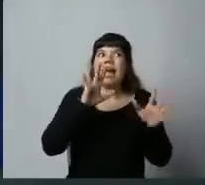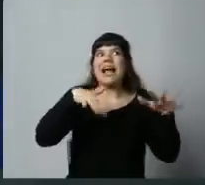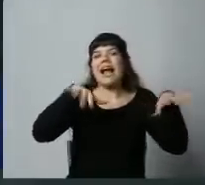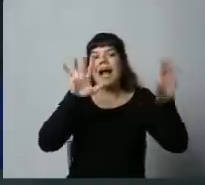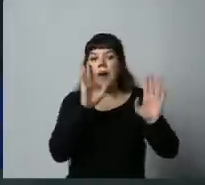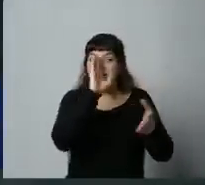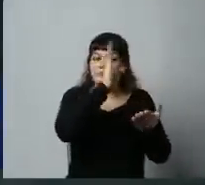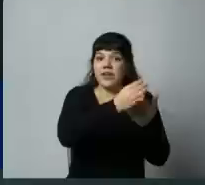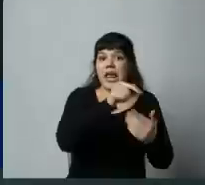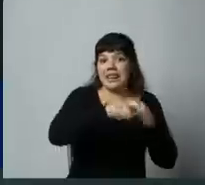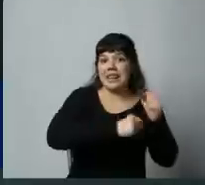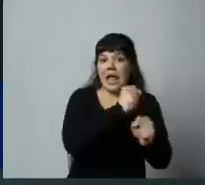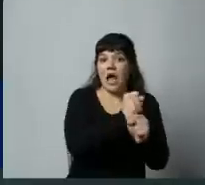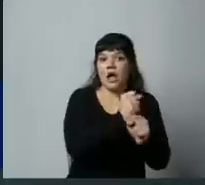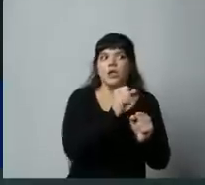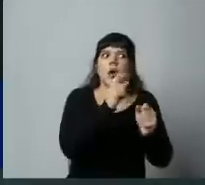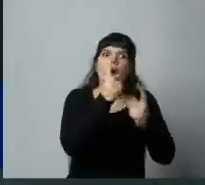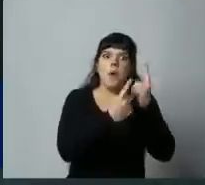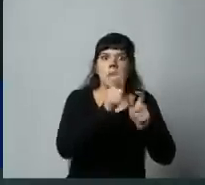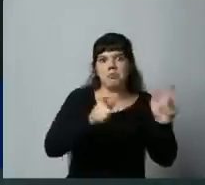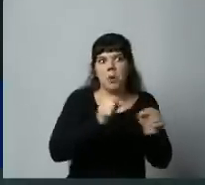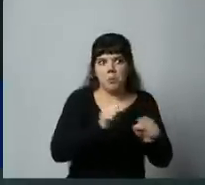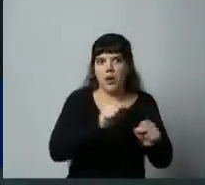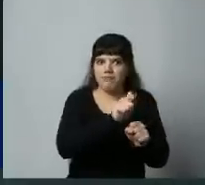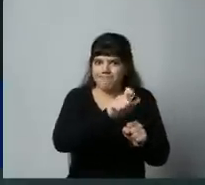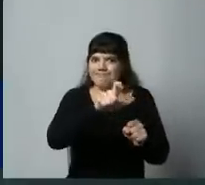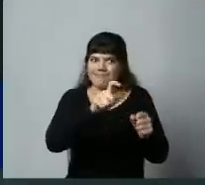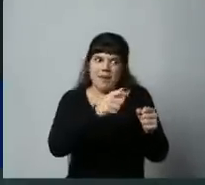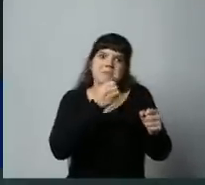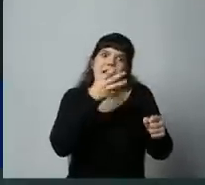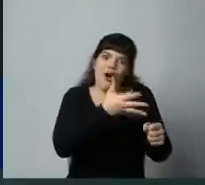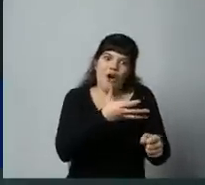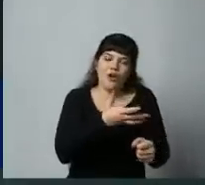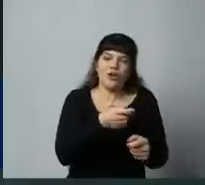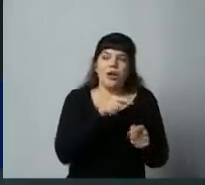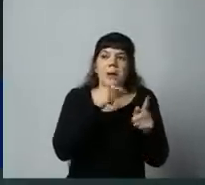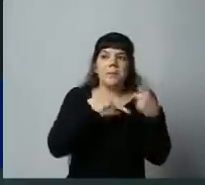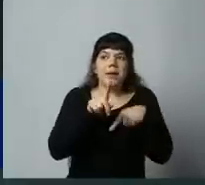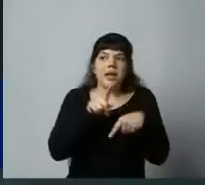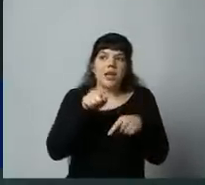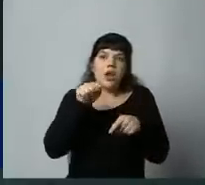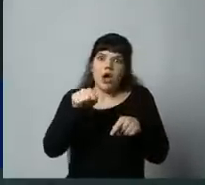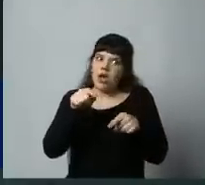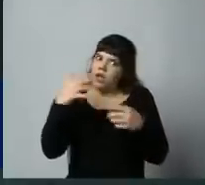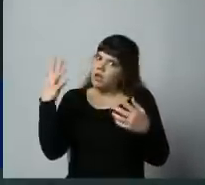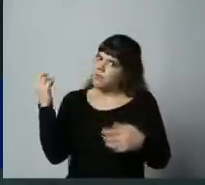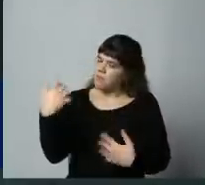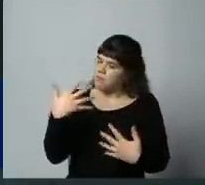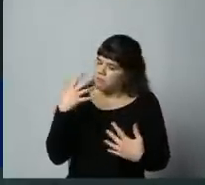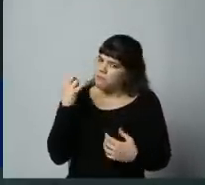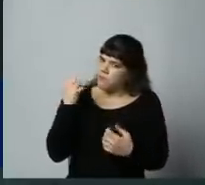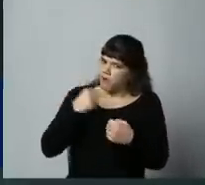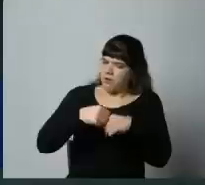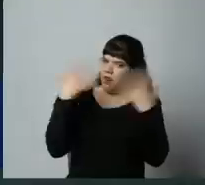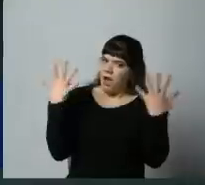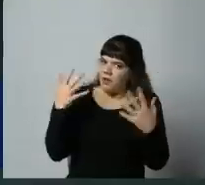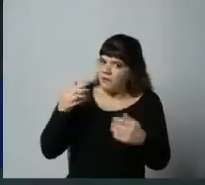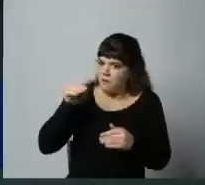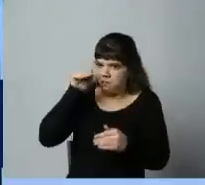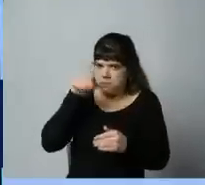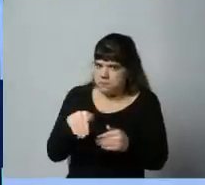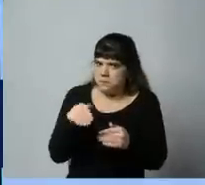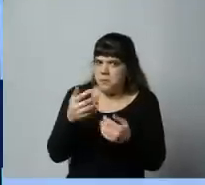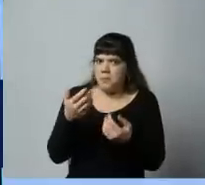2020 alguna gente se recupera Porque algo el temporal ha pasado pero hace una caída importantísima siempr cuando no se